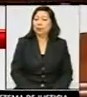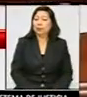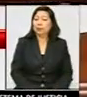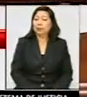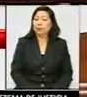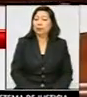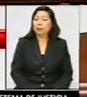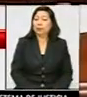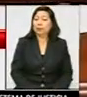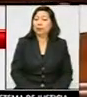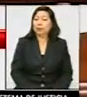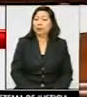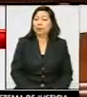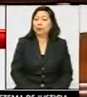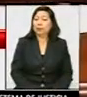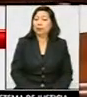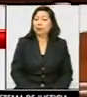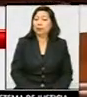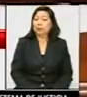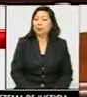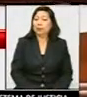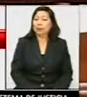Congresista Quintanilla, puede continuar.